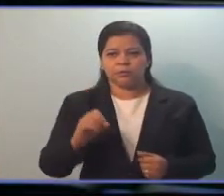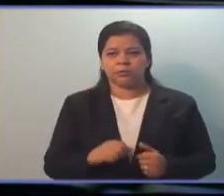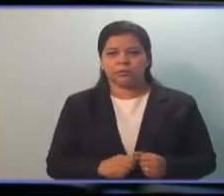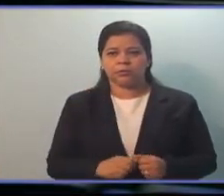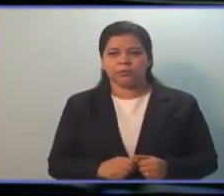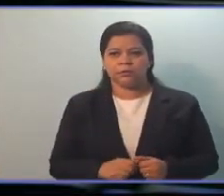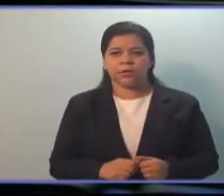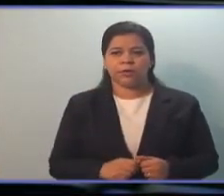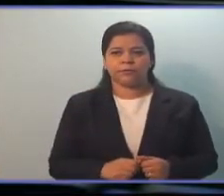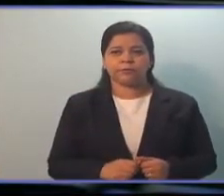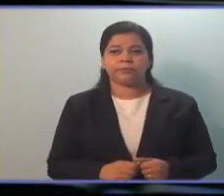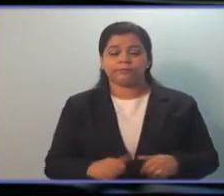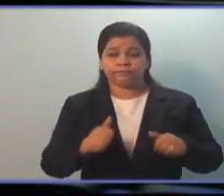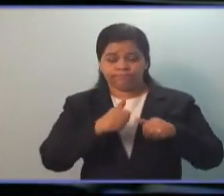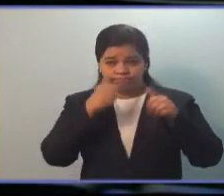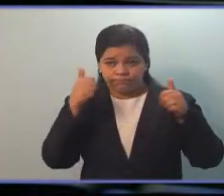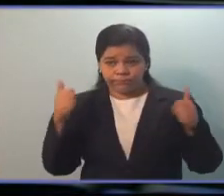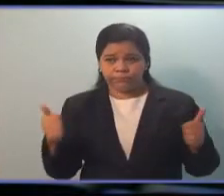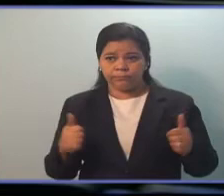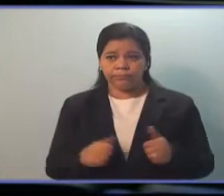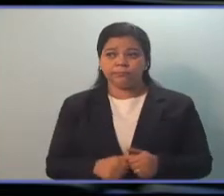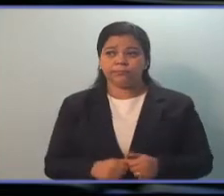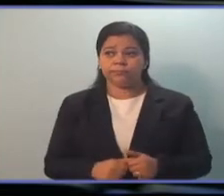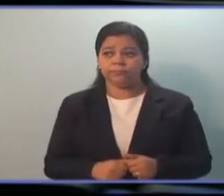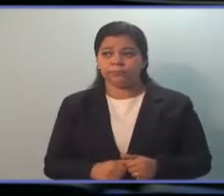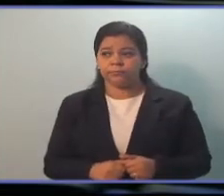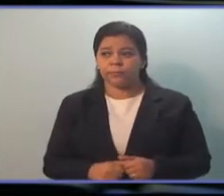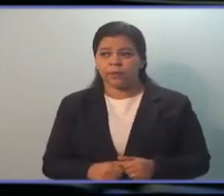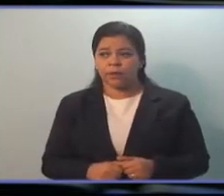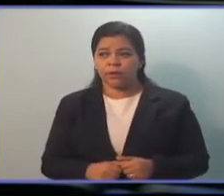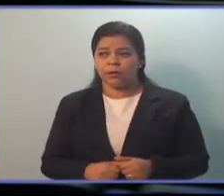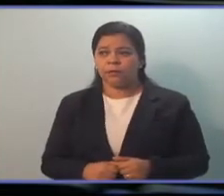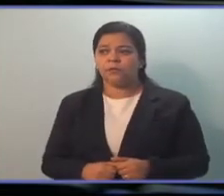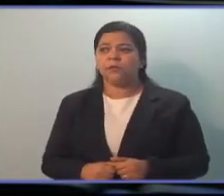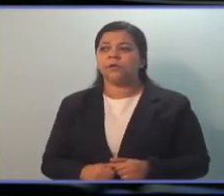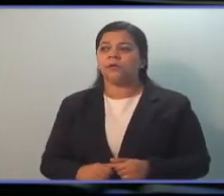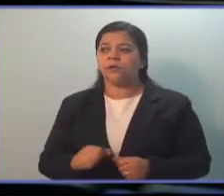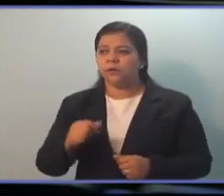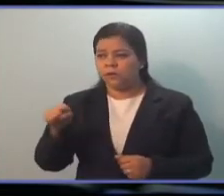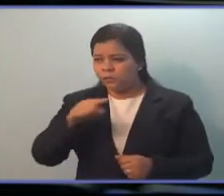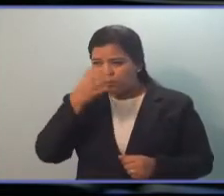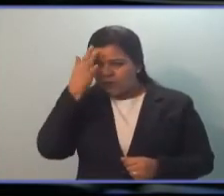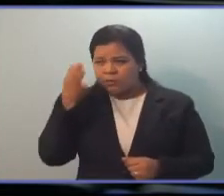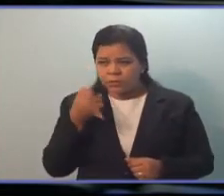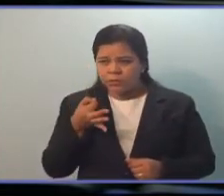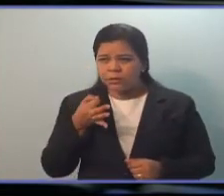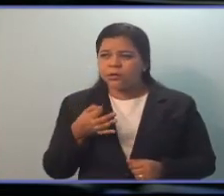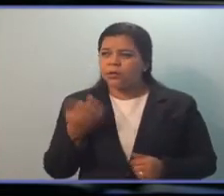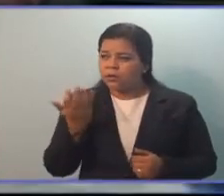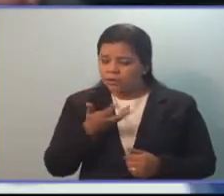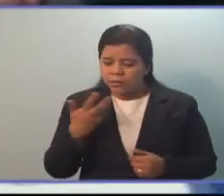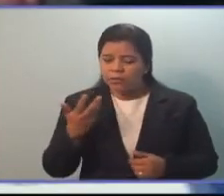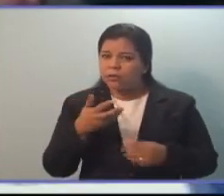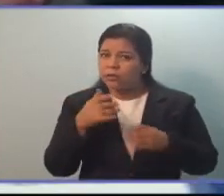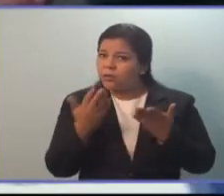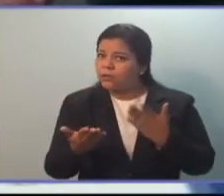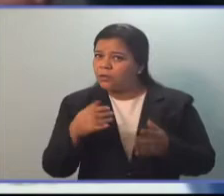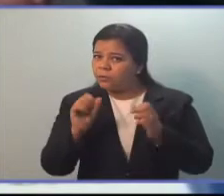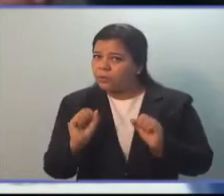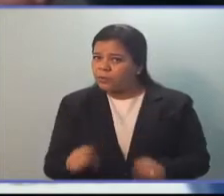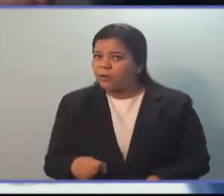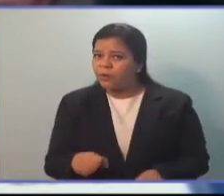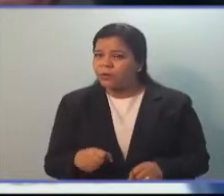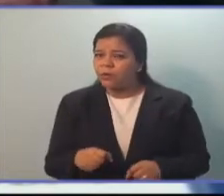Buenos días, doctor. Buenos días, gusto presidente. saludarlo hoy. Gracias. ¿Cree usted, doctor, que se puede haber vulnerado